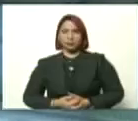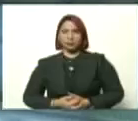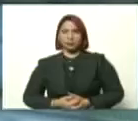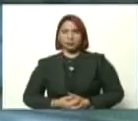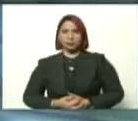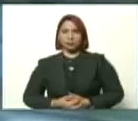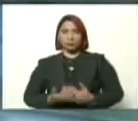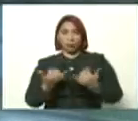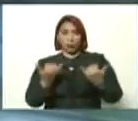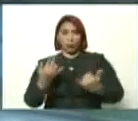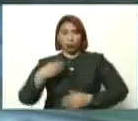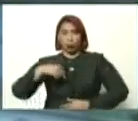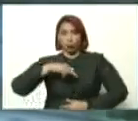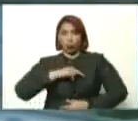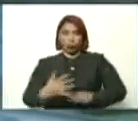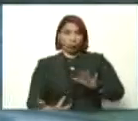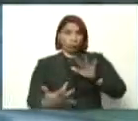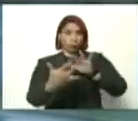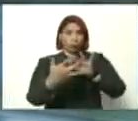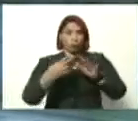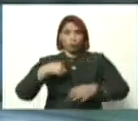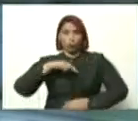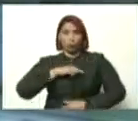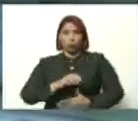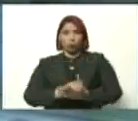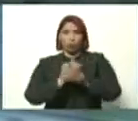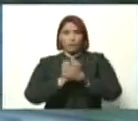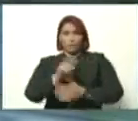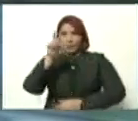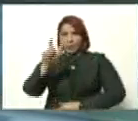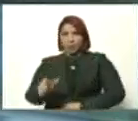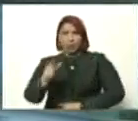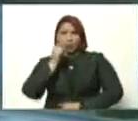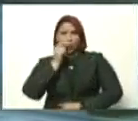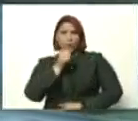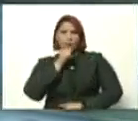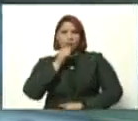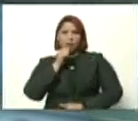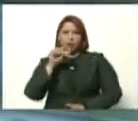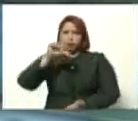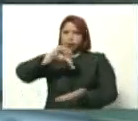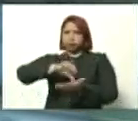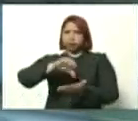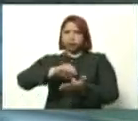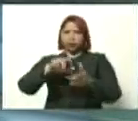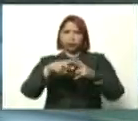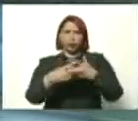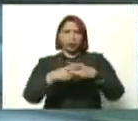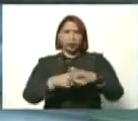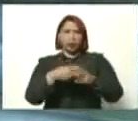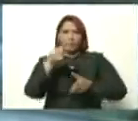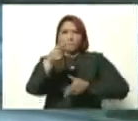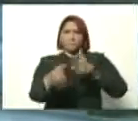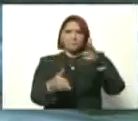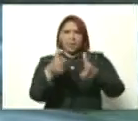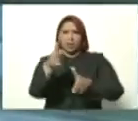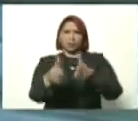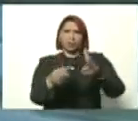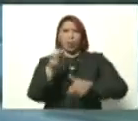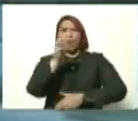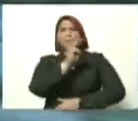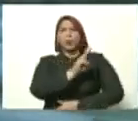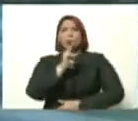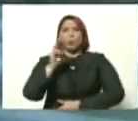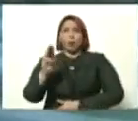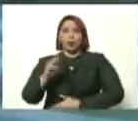Nenia, a esta hora establecemos un contacto con nuestro compañero Baker Díaz, quien se encuentra en los talleres del Metro de Caracas en Propatria, a